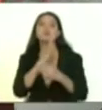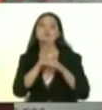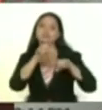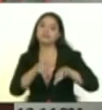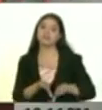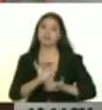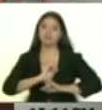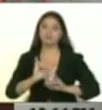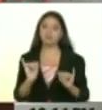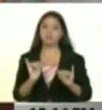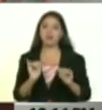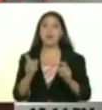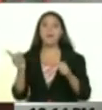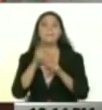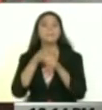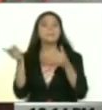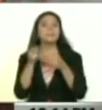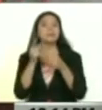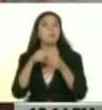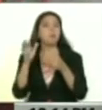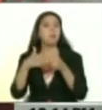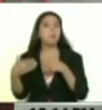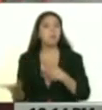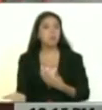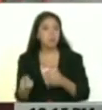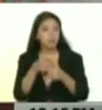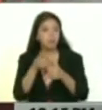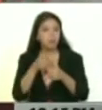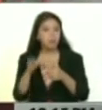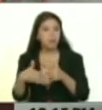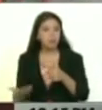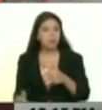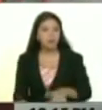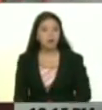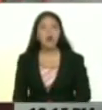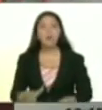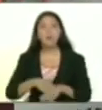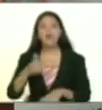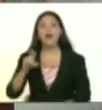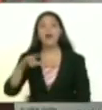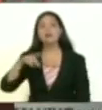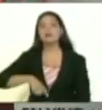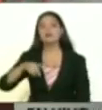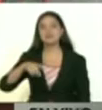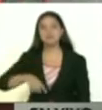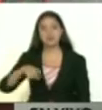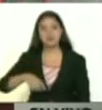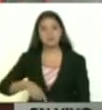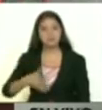membresía, y esto se debe principalmente por su necesidad como